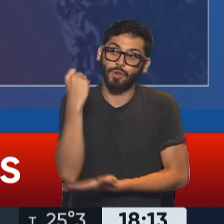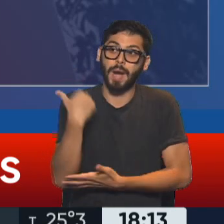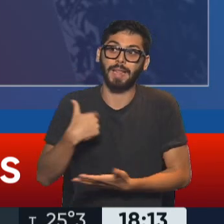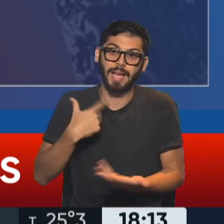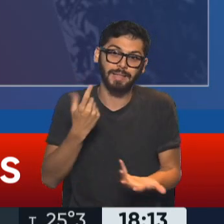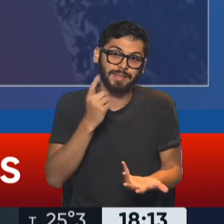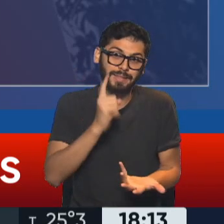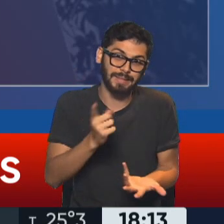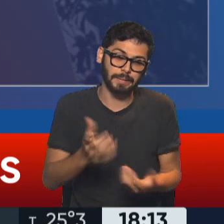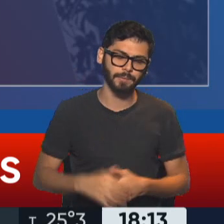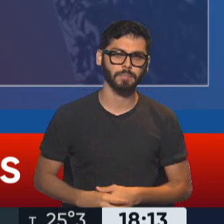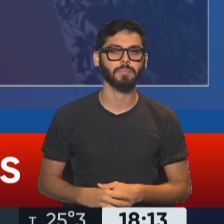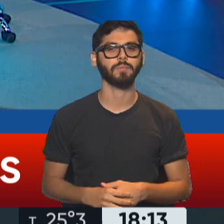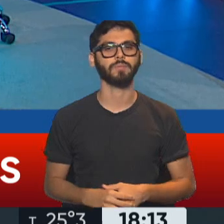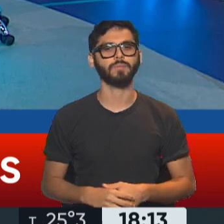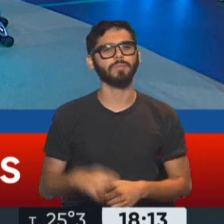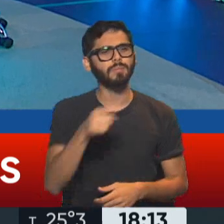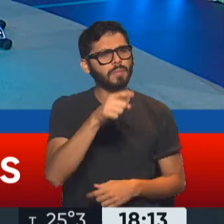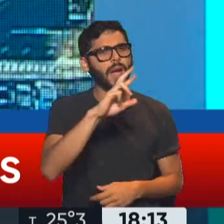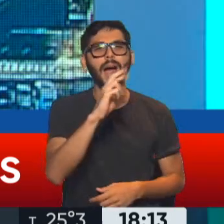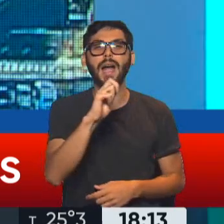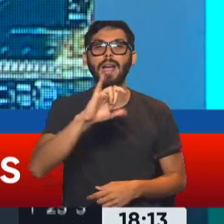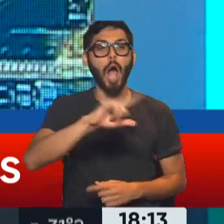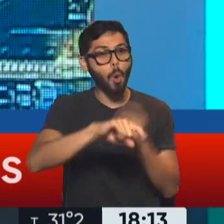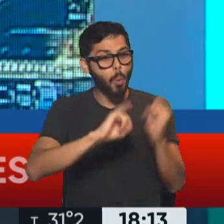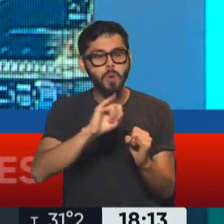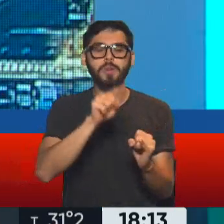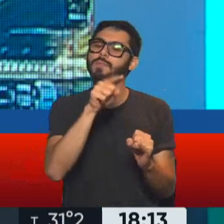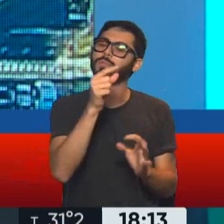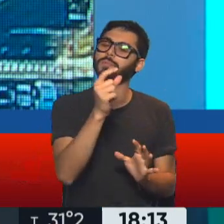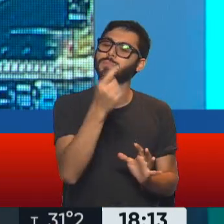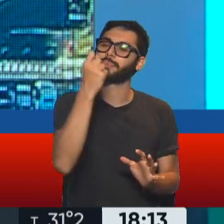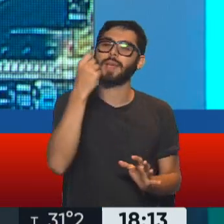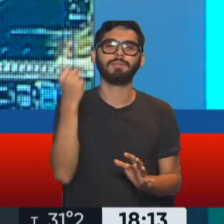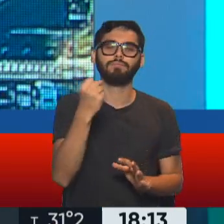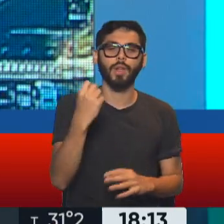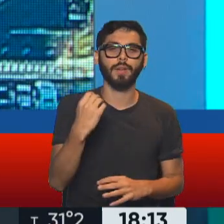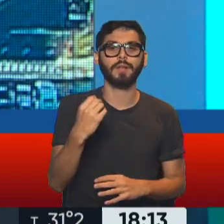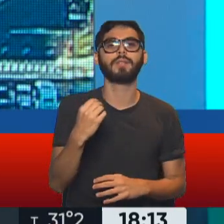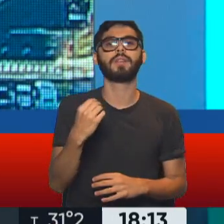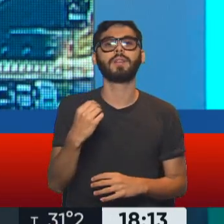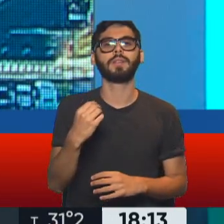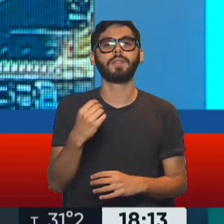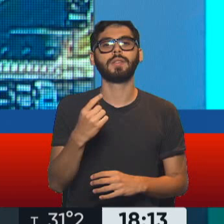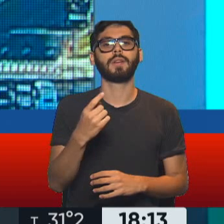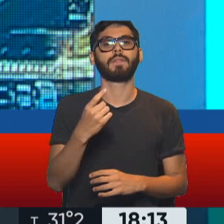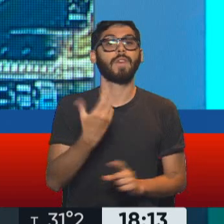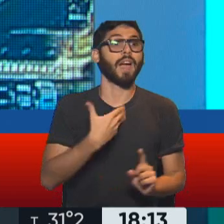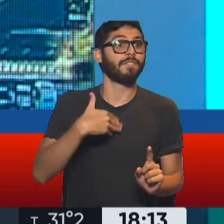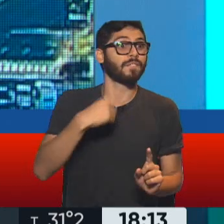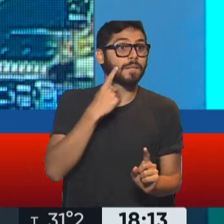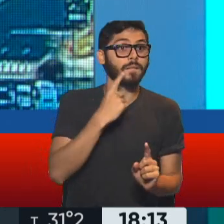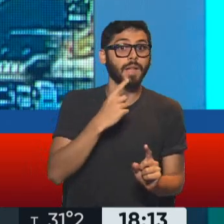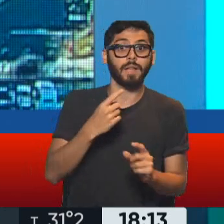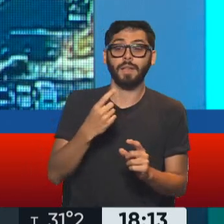la economía argentina. Ahí para mí lo que dice Raúl, ahí aparece una de las claves, que es ¿con cuánta rigurosidad va a actuar el FMI